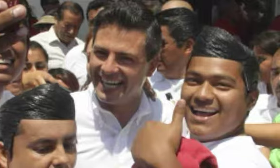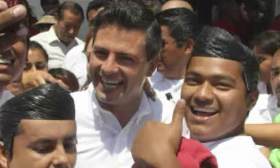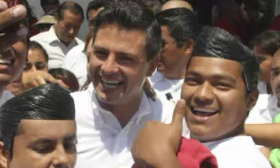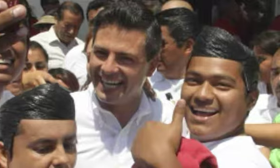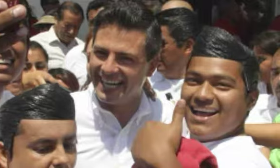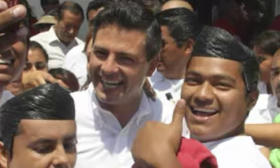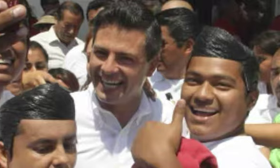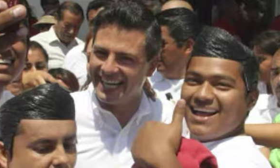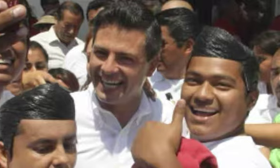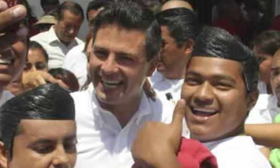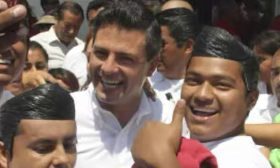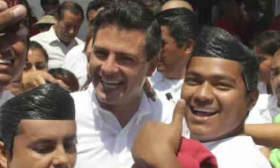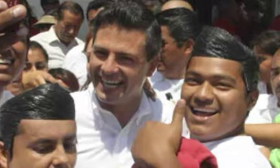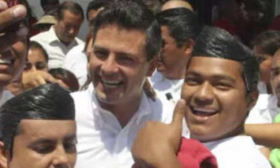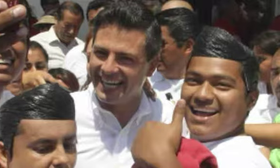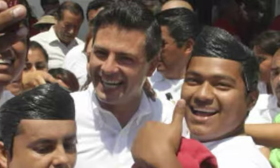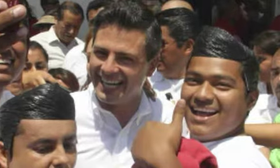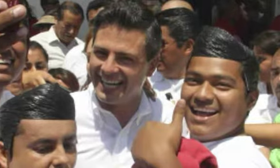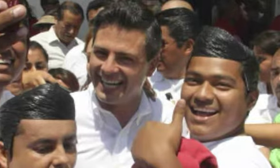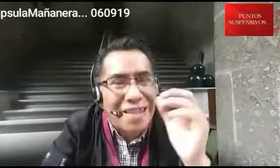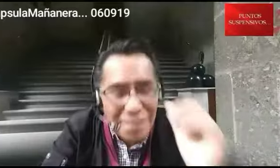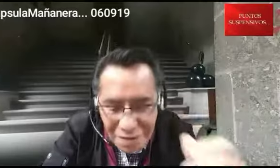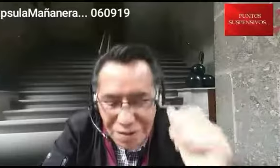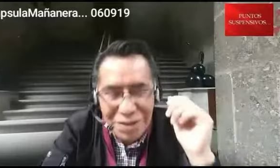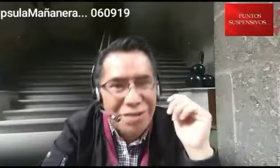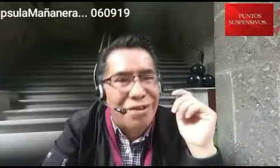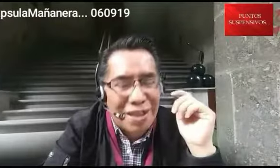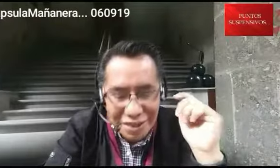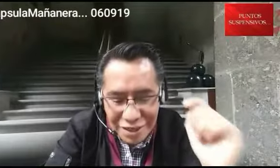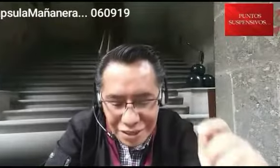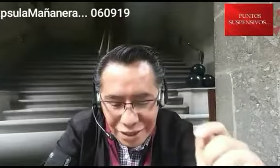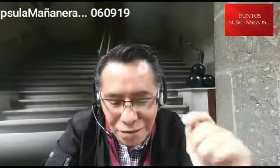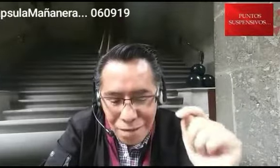70,435 pesos punto 20 centavos.